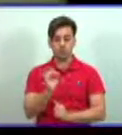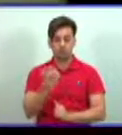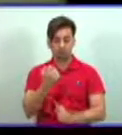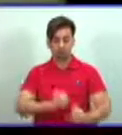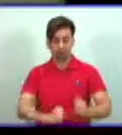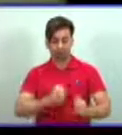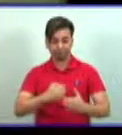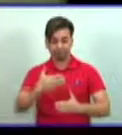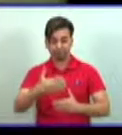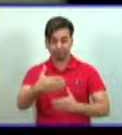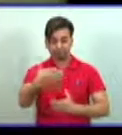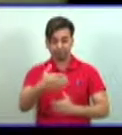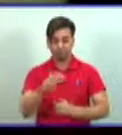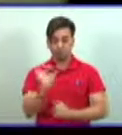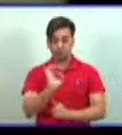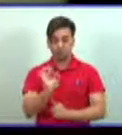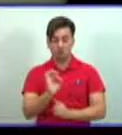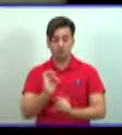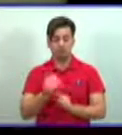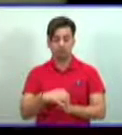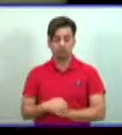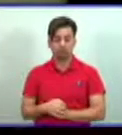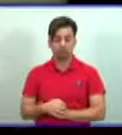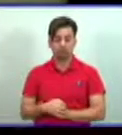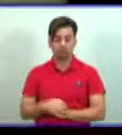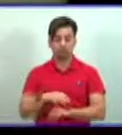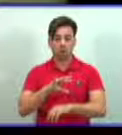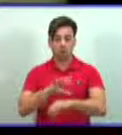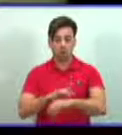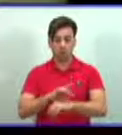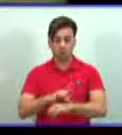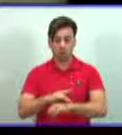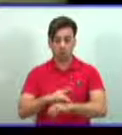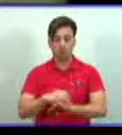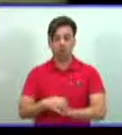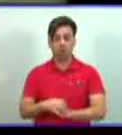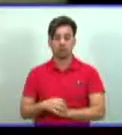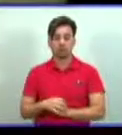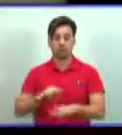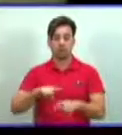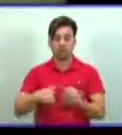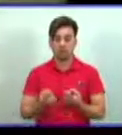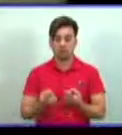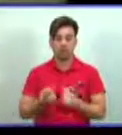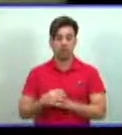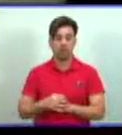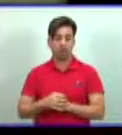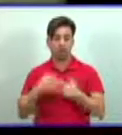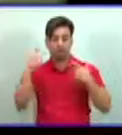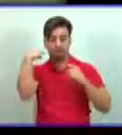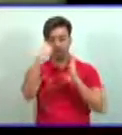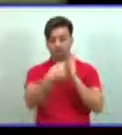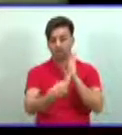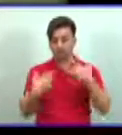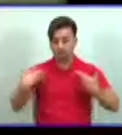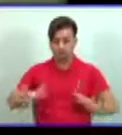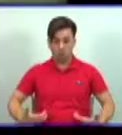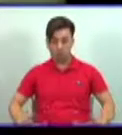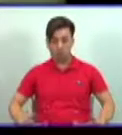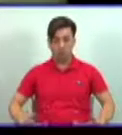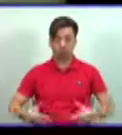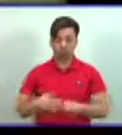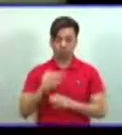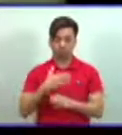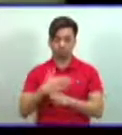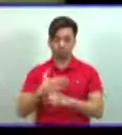la radioactividad, porque por herencia están recibiendo todavía malformaciones congénitas, demás y demás. Por tanto,